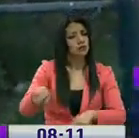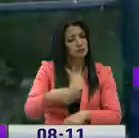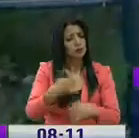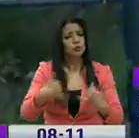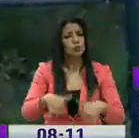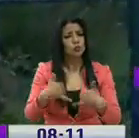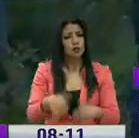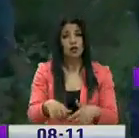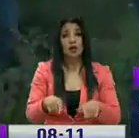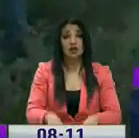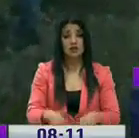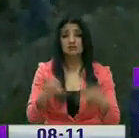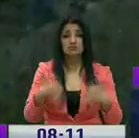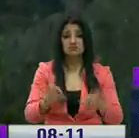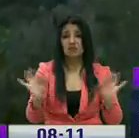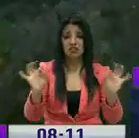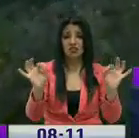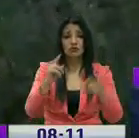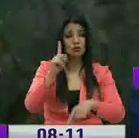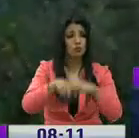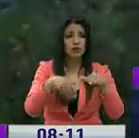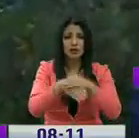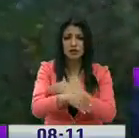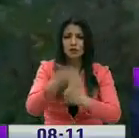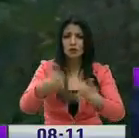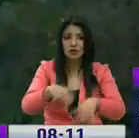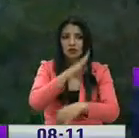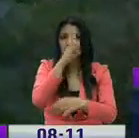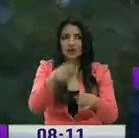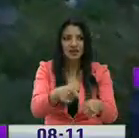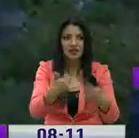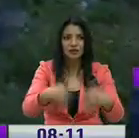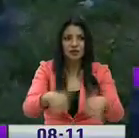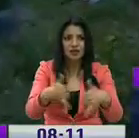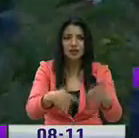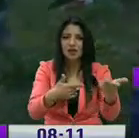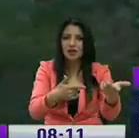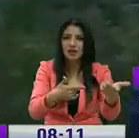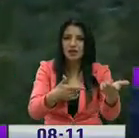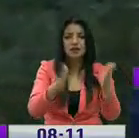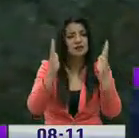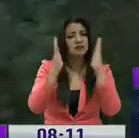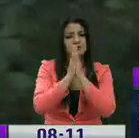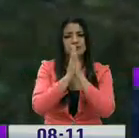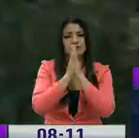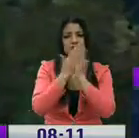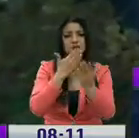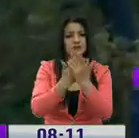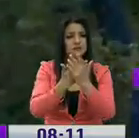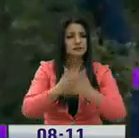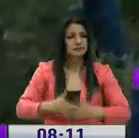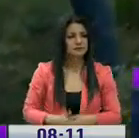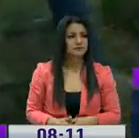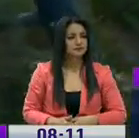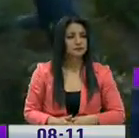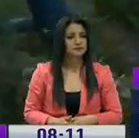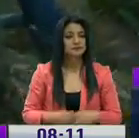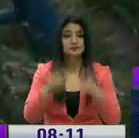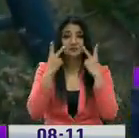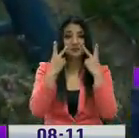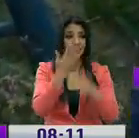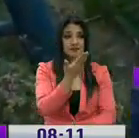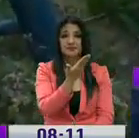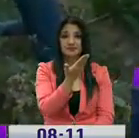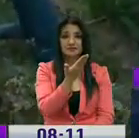jugar, porque aquí, no, como ven, no pueden meterse a jugar los niños y queremos que nos tomen en cuenta. Muchas gracias. Ustedes pueden ver en